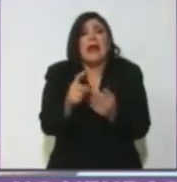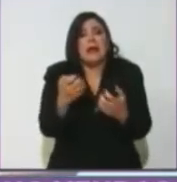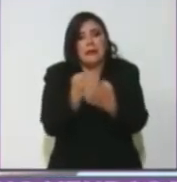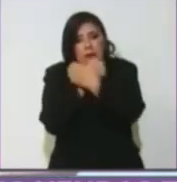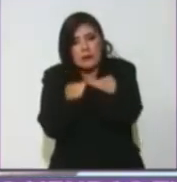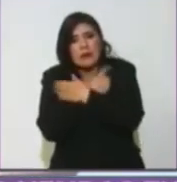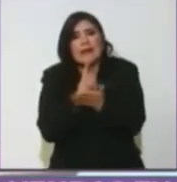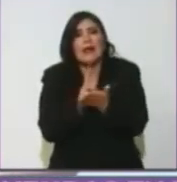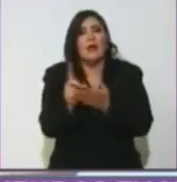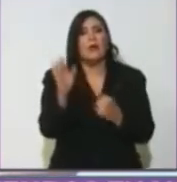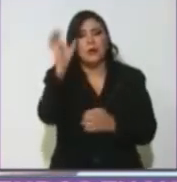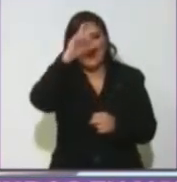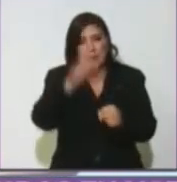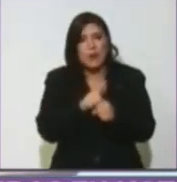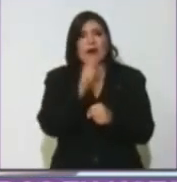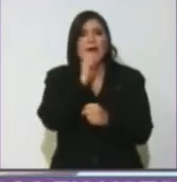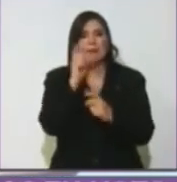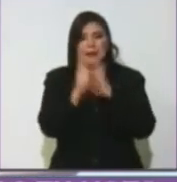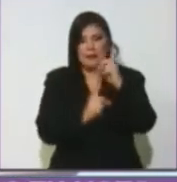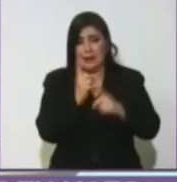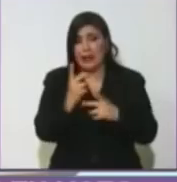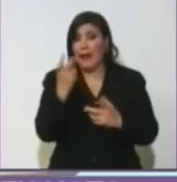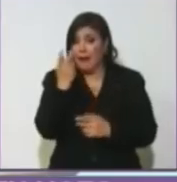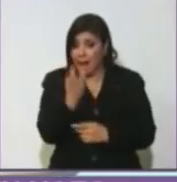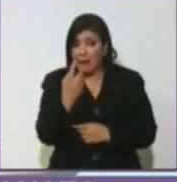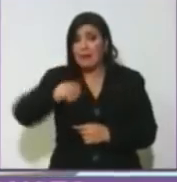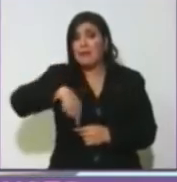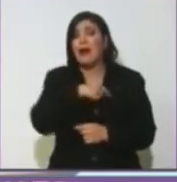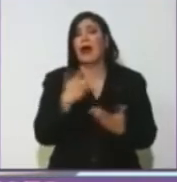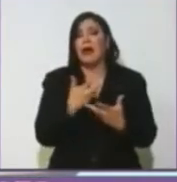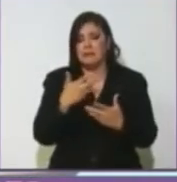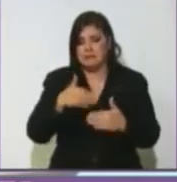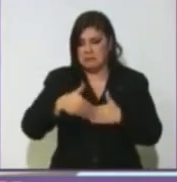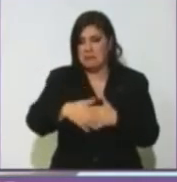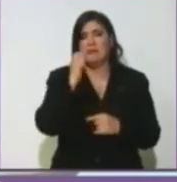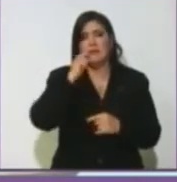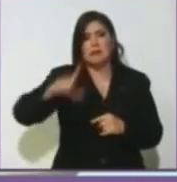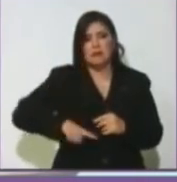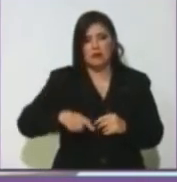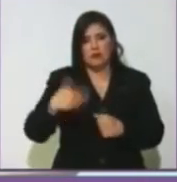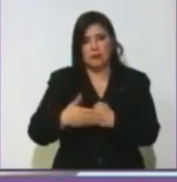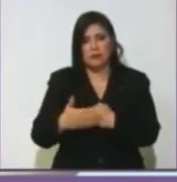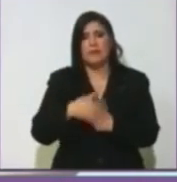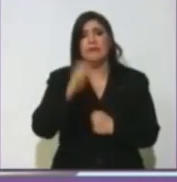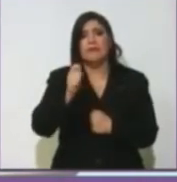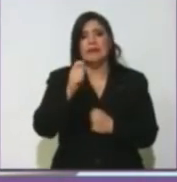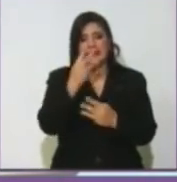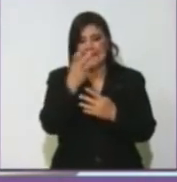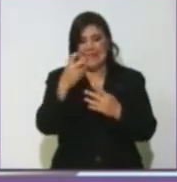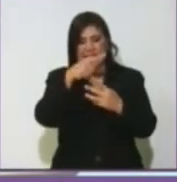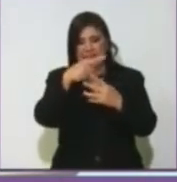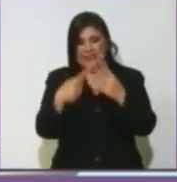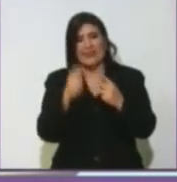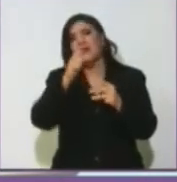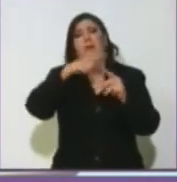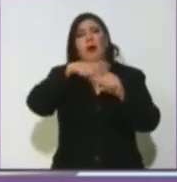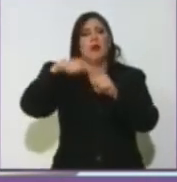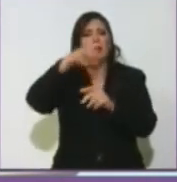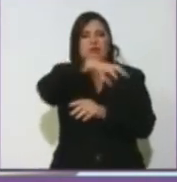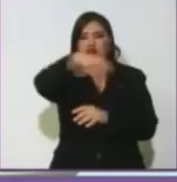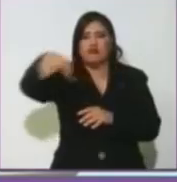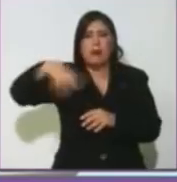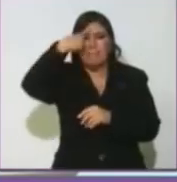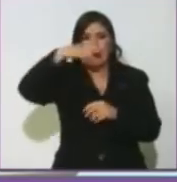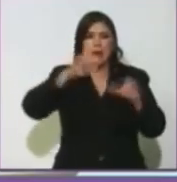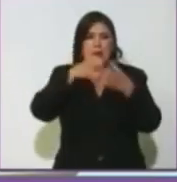cultura al deporte y eso lo vamos a hacer en el próximo gobierno son 300 centros comunitarios en donde va a haber